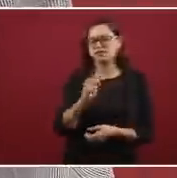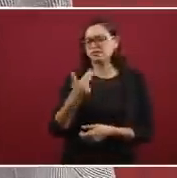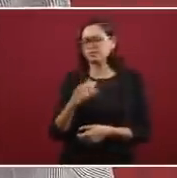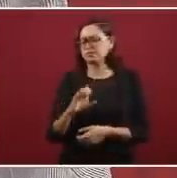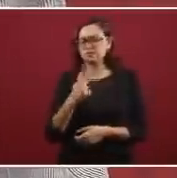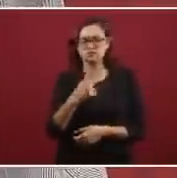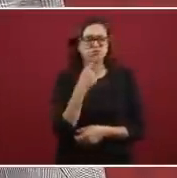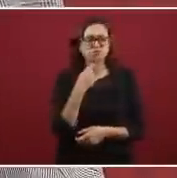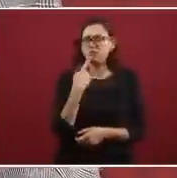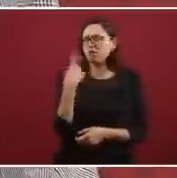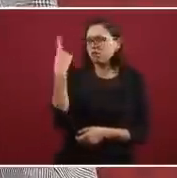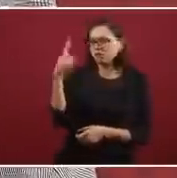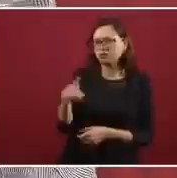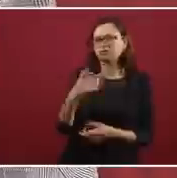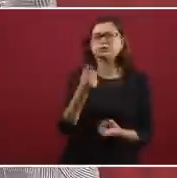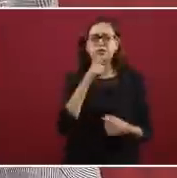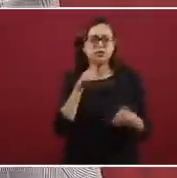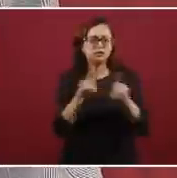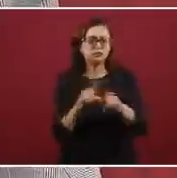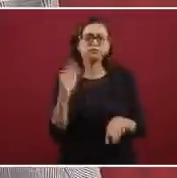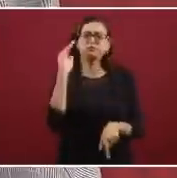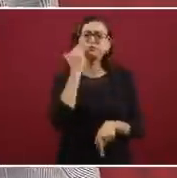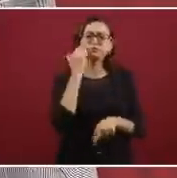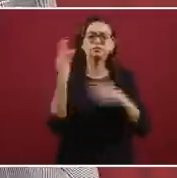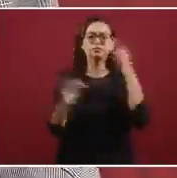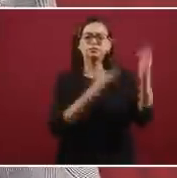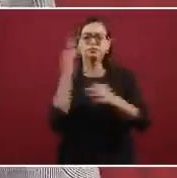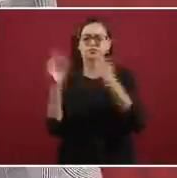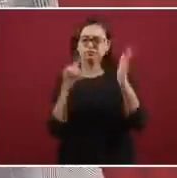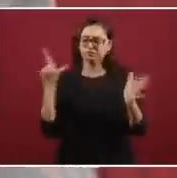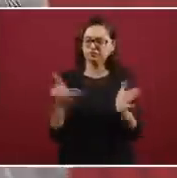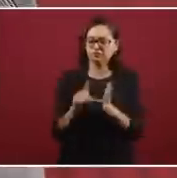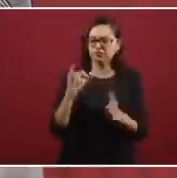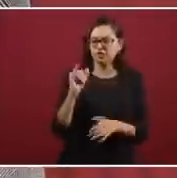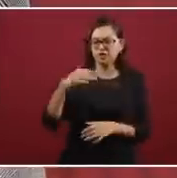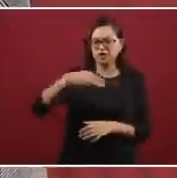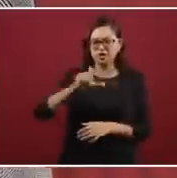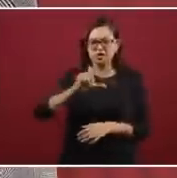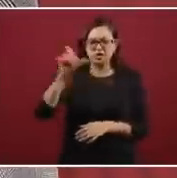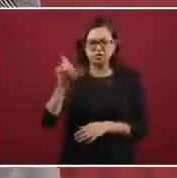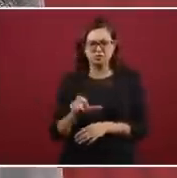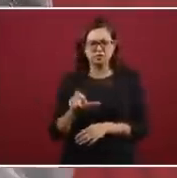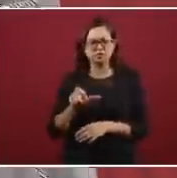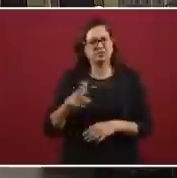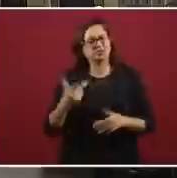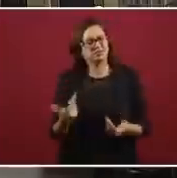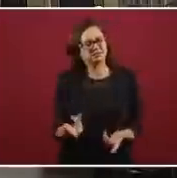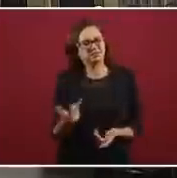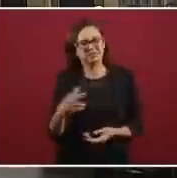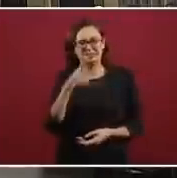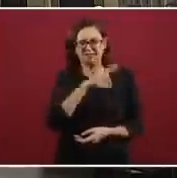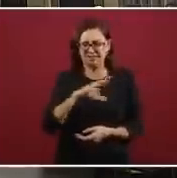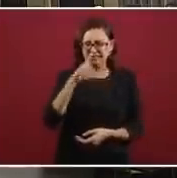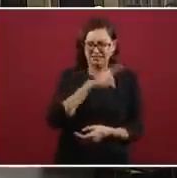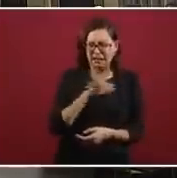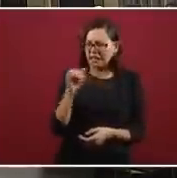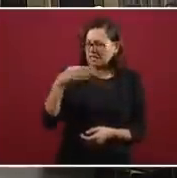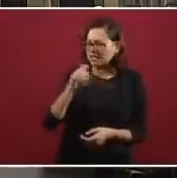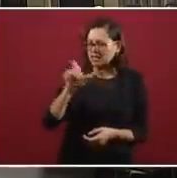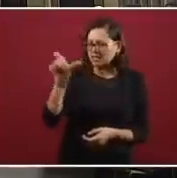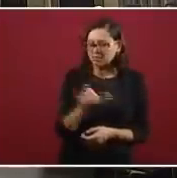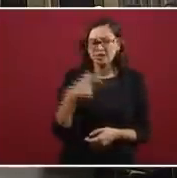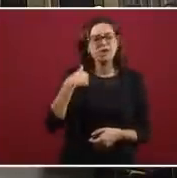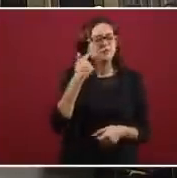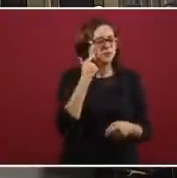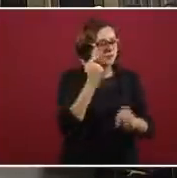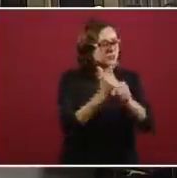en Facebook, en Internet, de rento IMEX, ¿no? Rentan el programa IMEX. Entonces, tenemos datados,